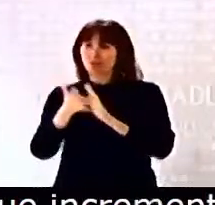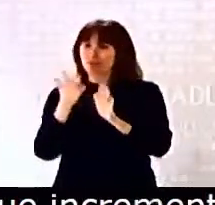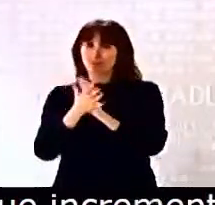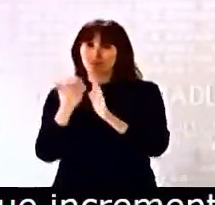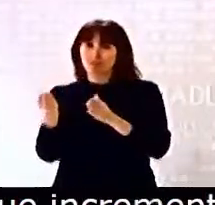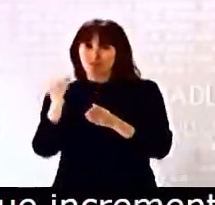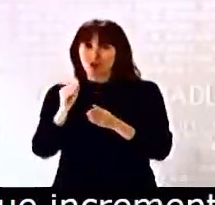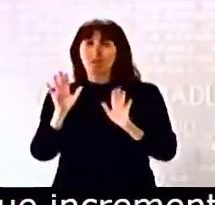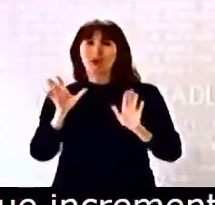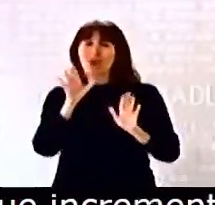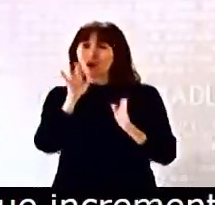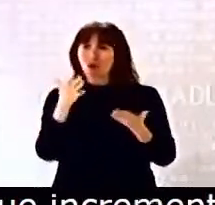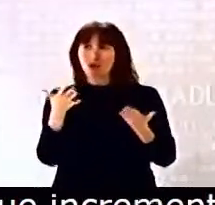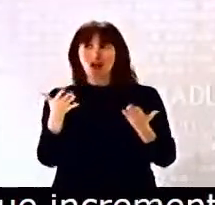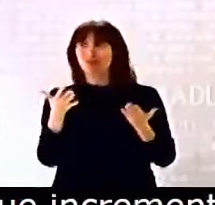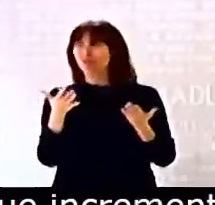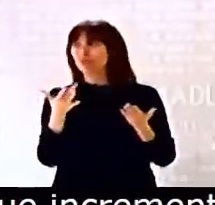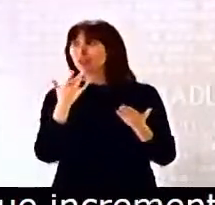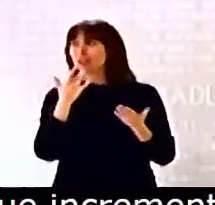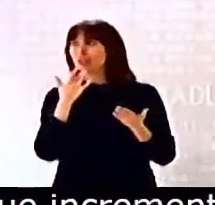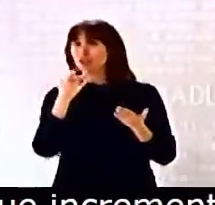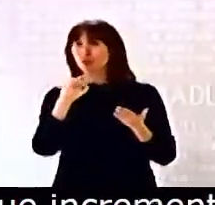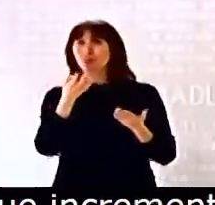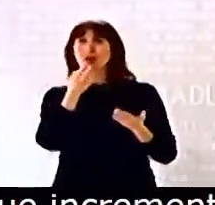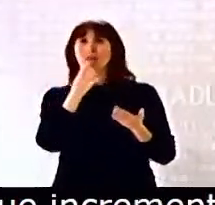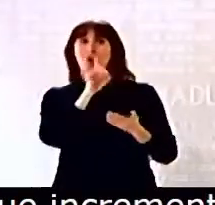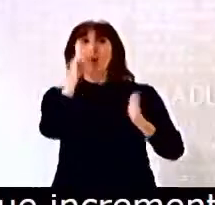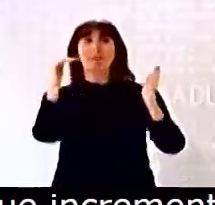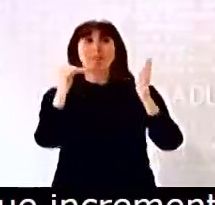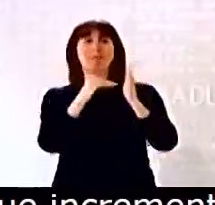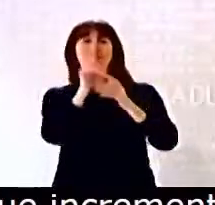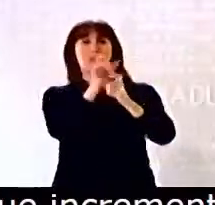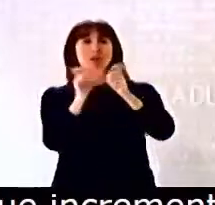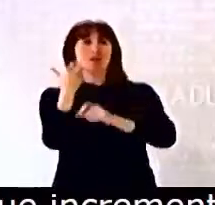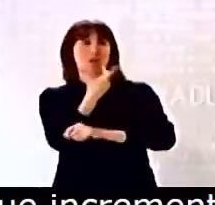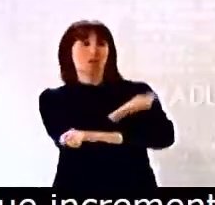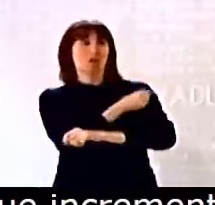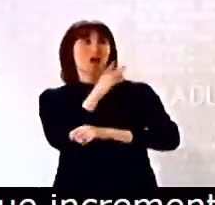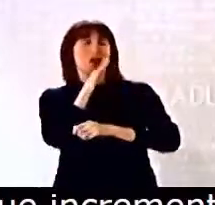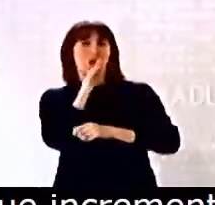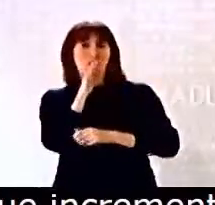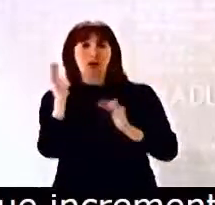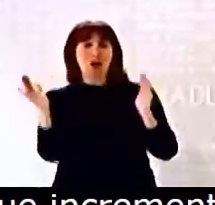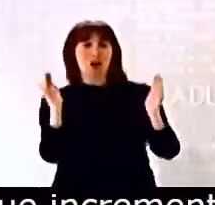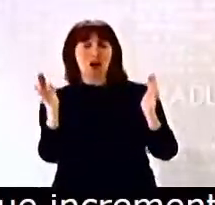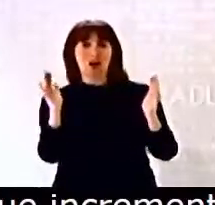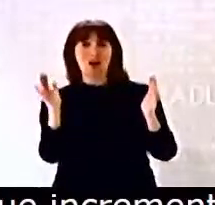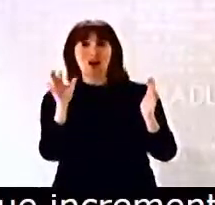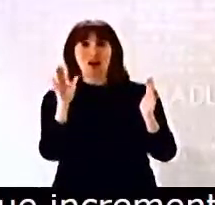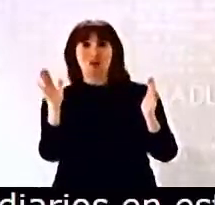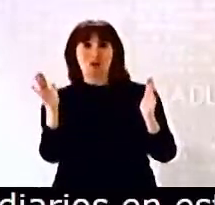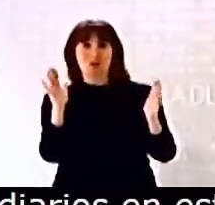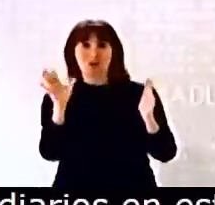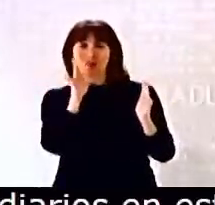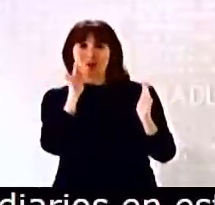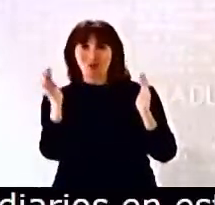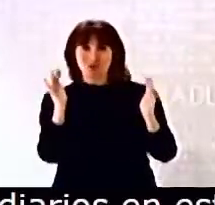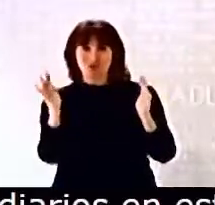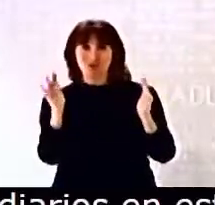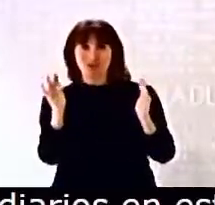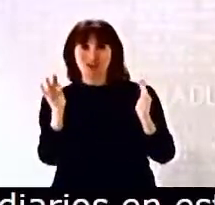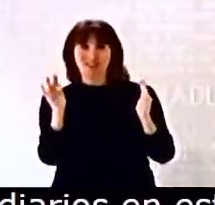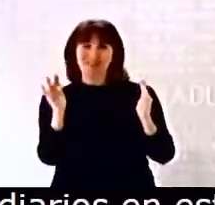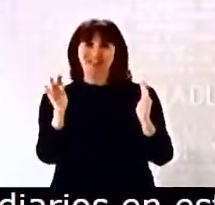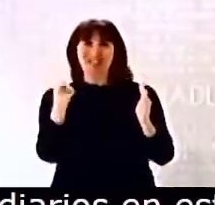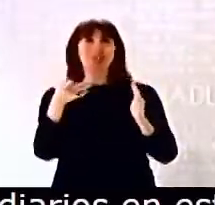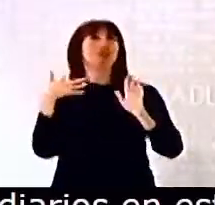no sirve hacer. Si usted vacuna 1.000 diarios, ahora en este primer tramo de campaña, pues ya va